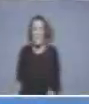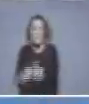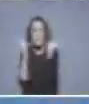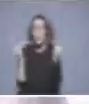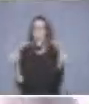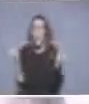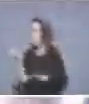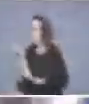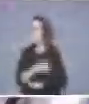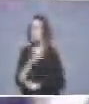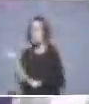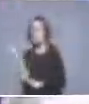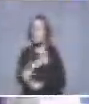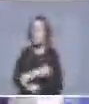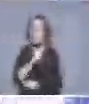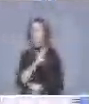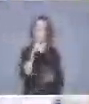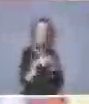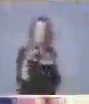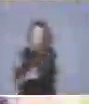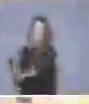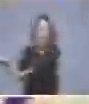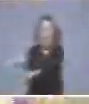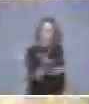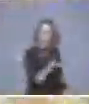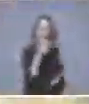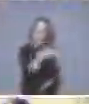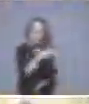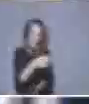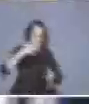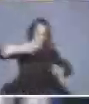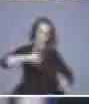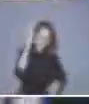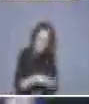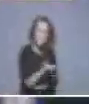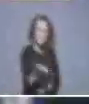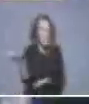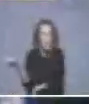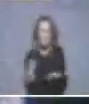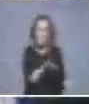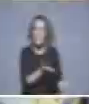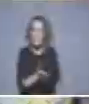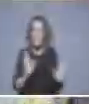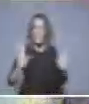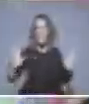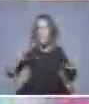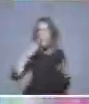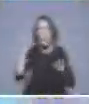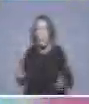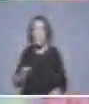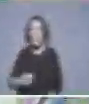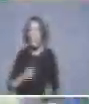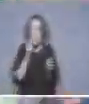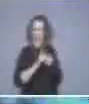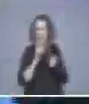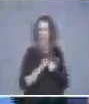igual. Ven a la ayuda a nuestra sociedad, esa es la cruda realidad. Pero en el que resiste la